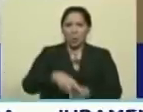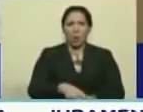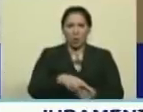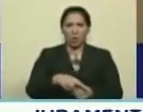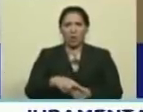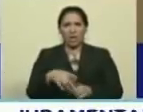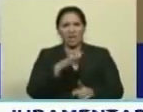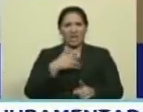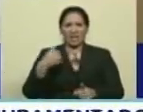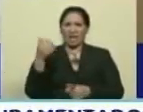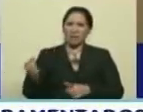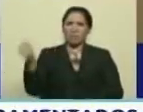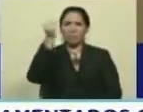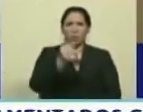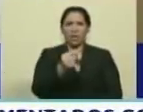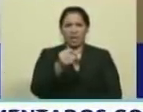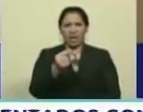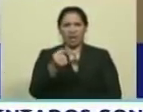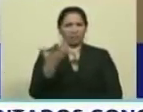ALCA,